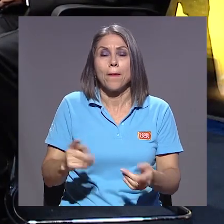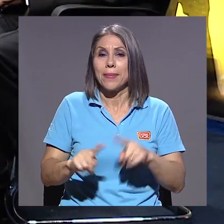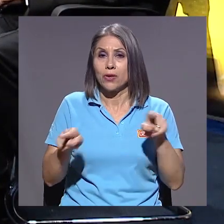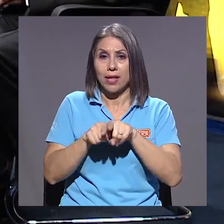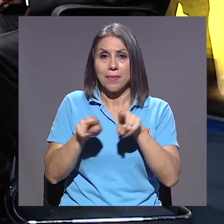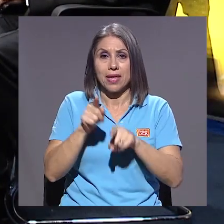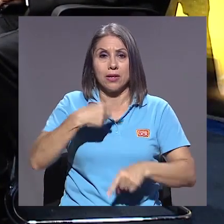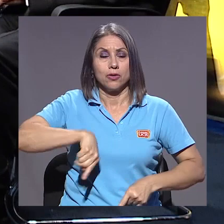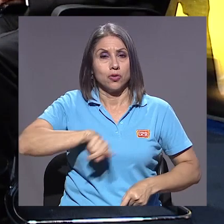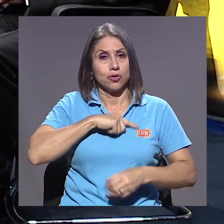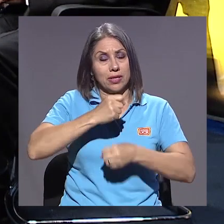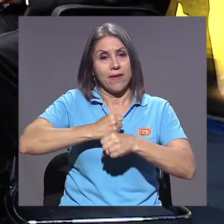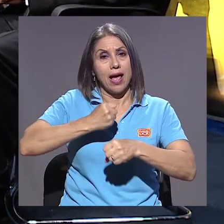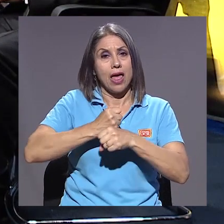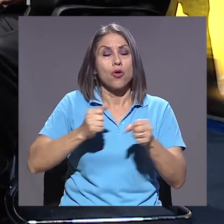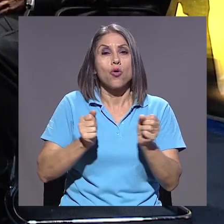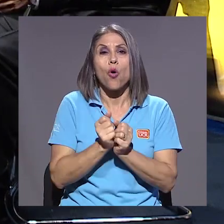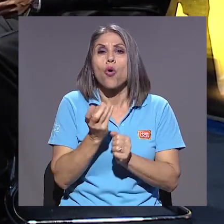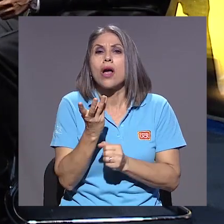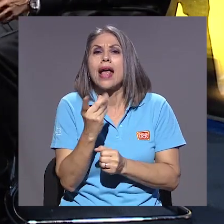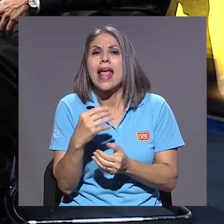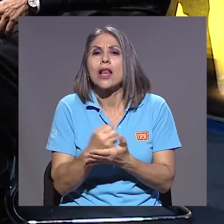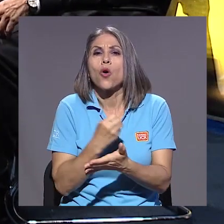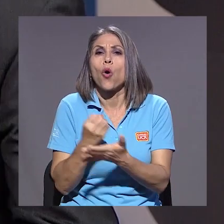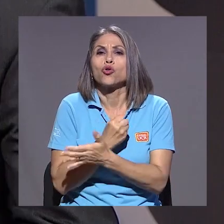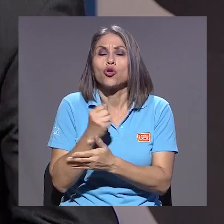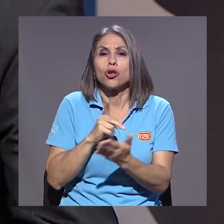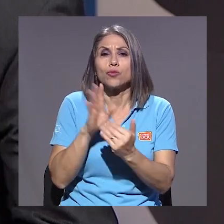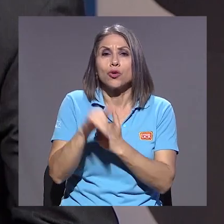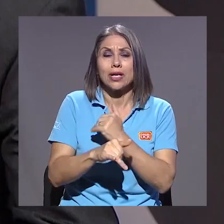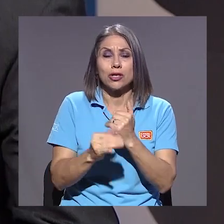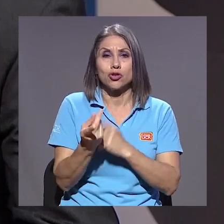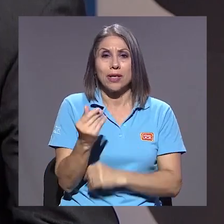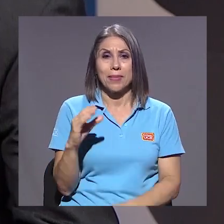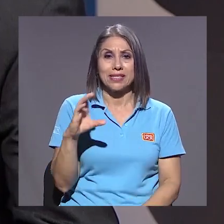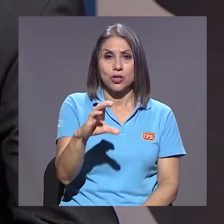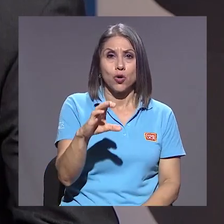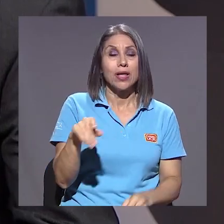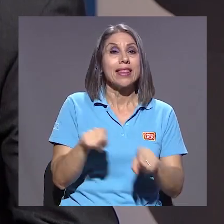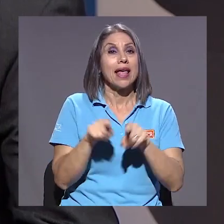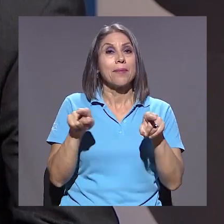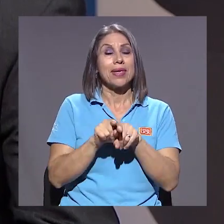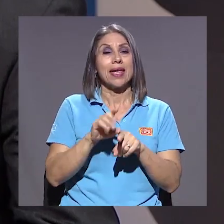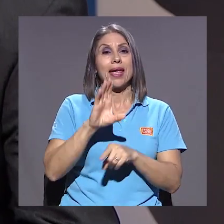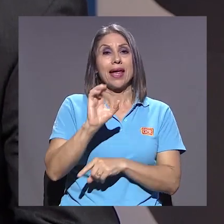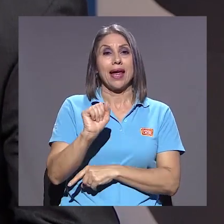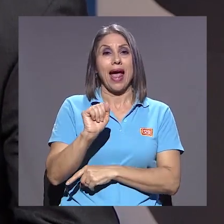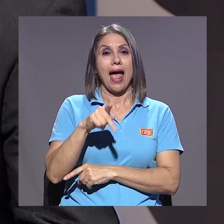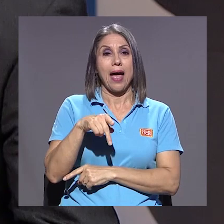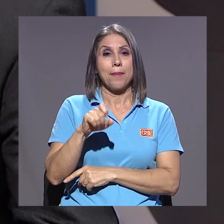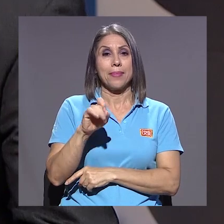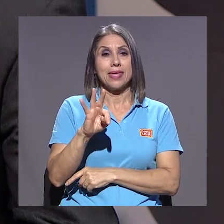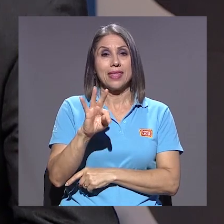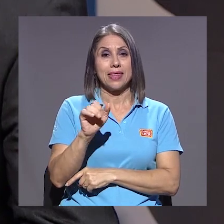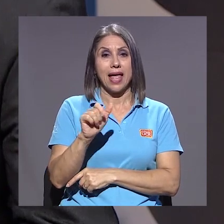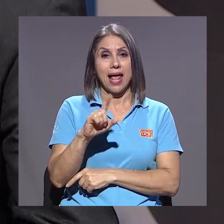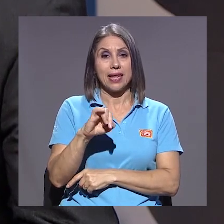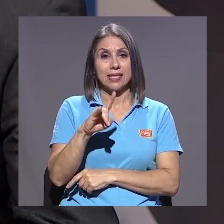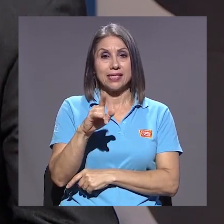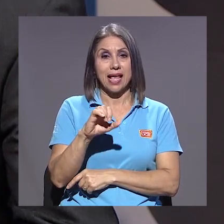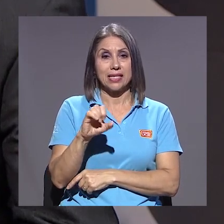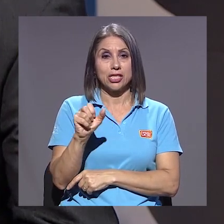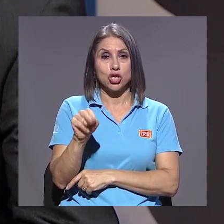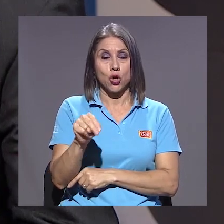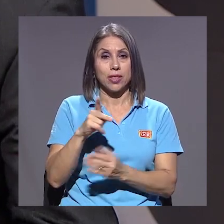en el costo de los proyectos de inversión, en la capitalización de proyectos. Hemos sido muy celosos de verificar,